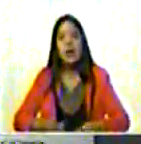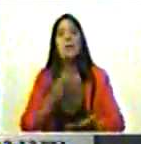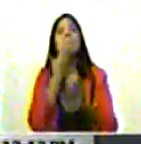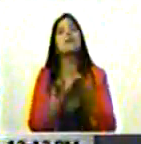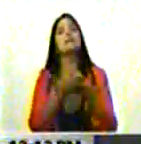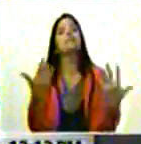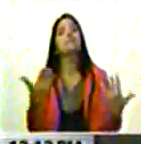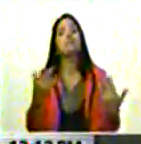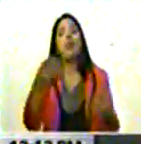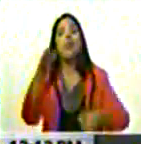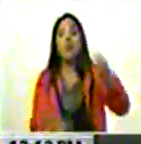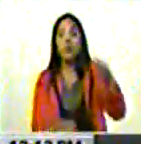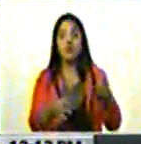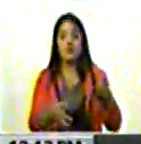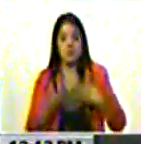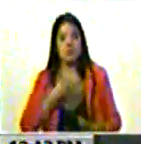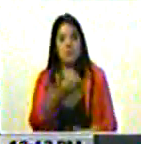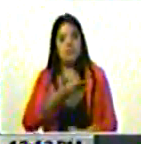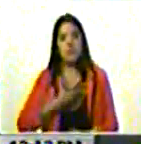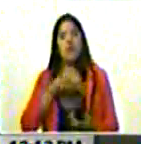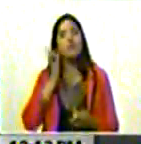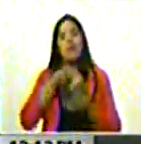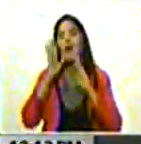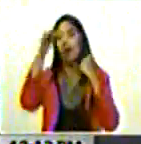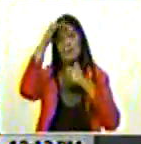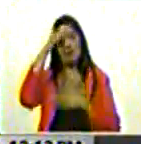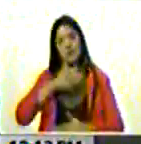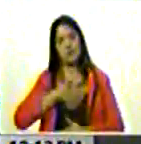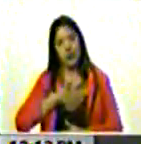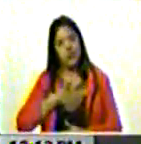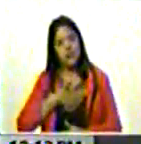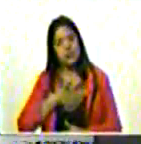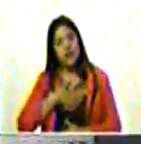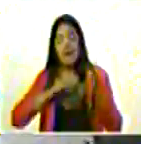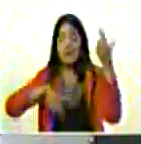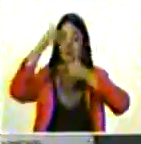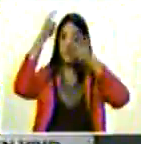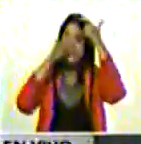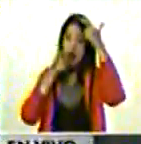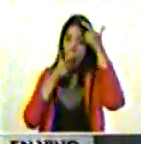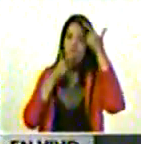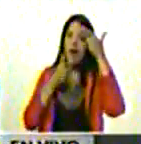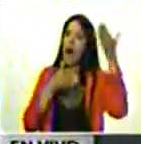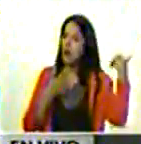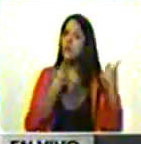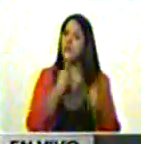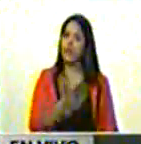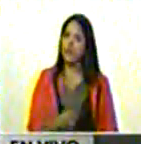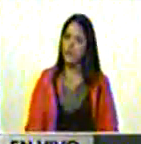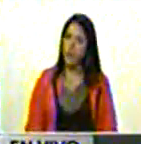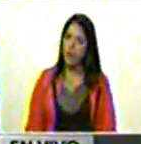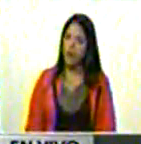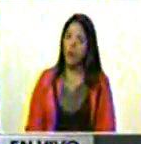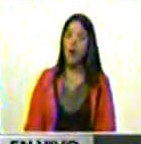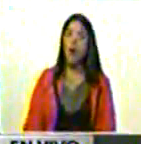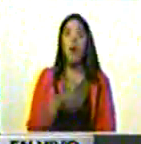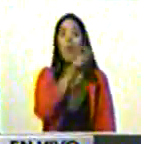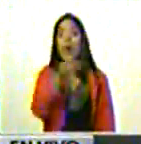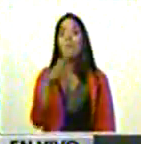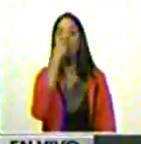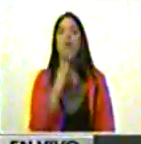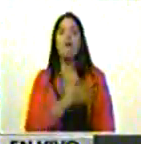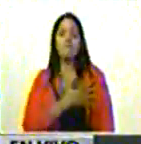en justicia le pertenece ser atendido. El comandante Chávez lo dijo un día, con los pobres